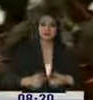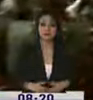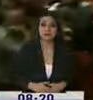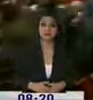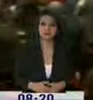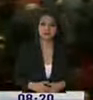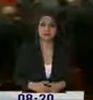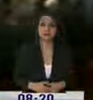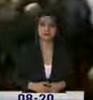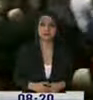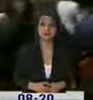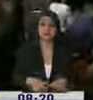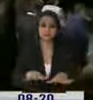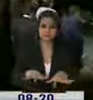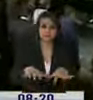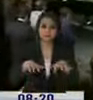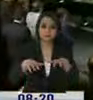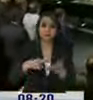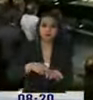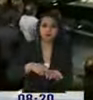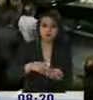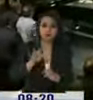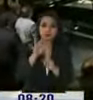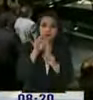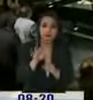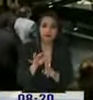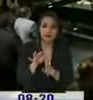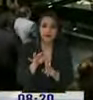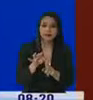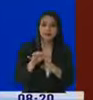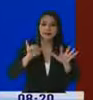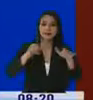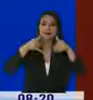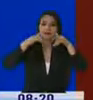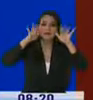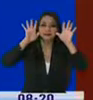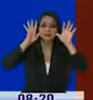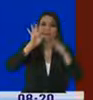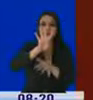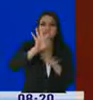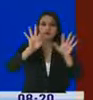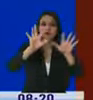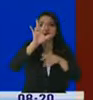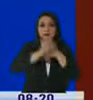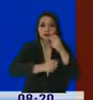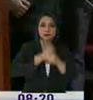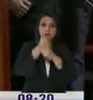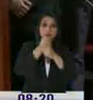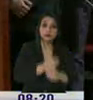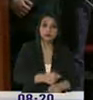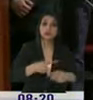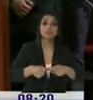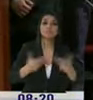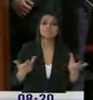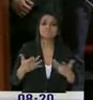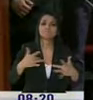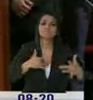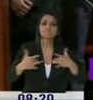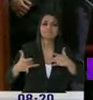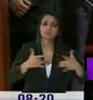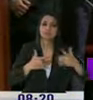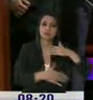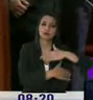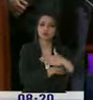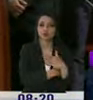Sesión solemne del 6 de diciembre por los 483 años de fundación de Quito se desarrolló en el Teatro Nacional Sucre.